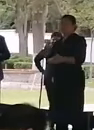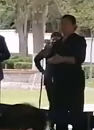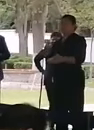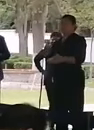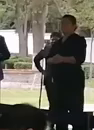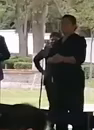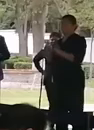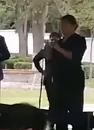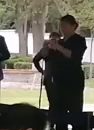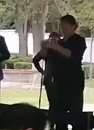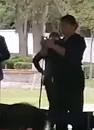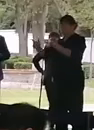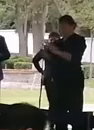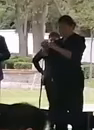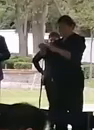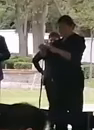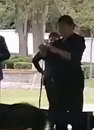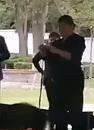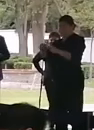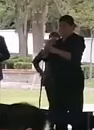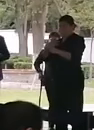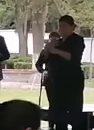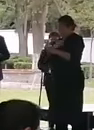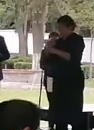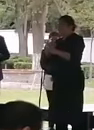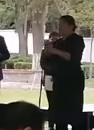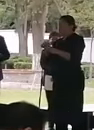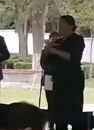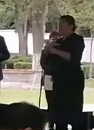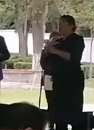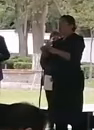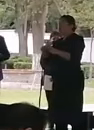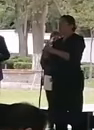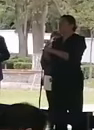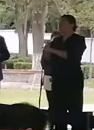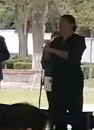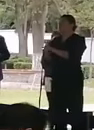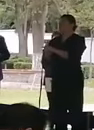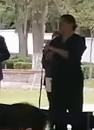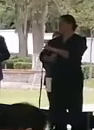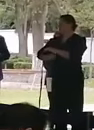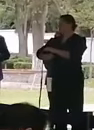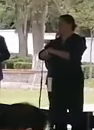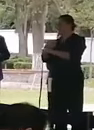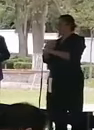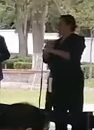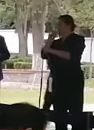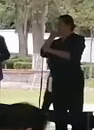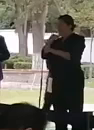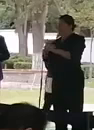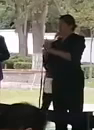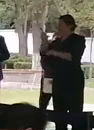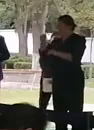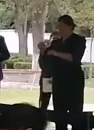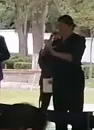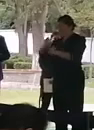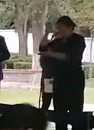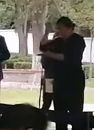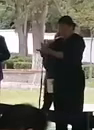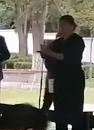esa criminalidad. No va a haber impunidad, ¿no? Porque lo estamos siguiendo y vamos a hacer todo lo